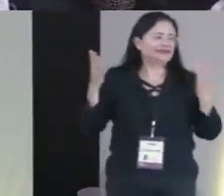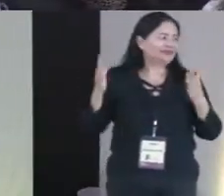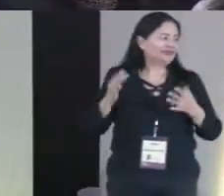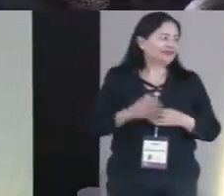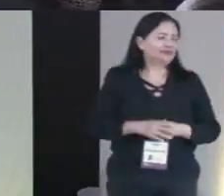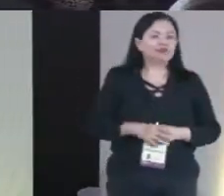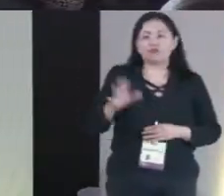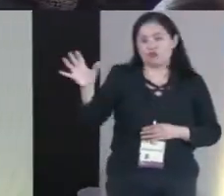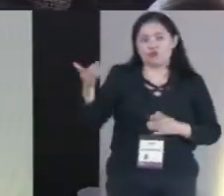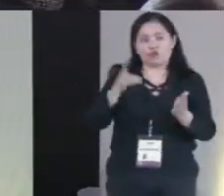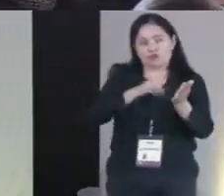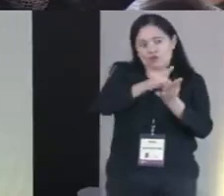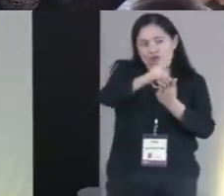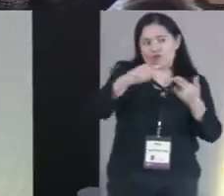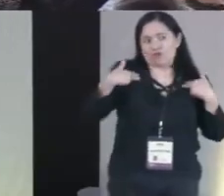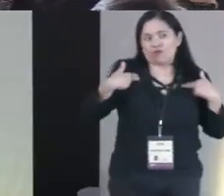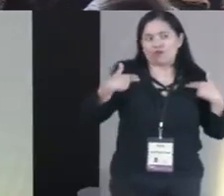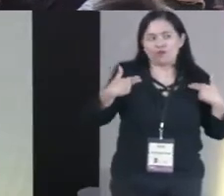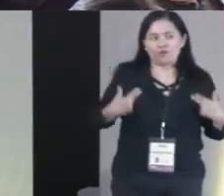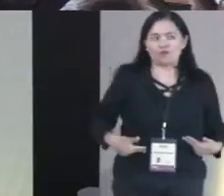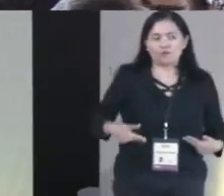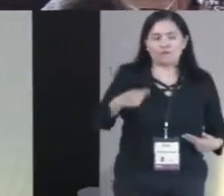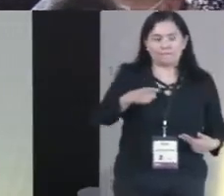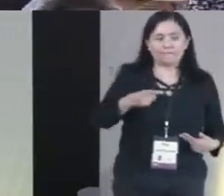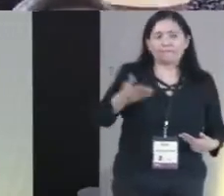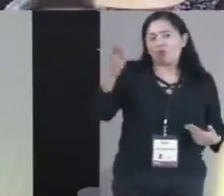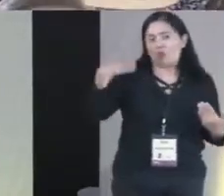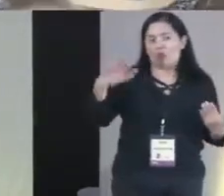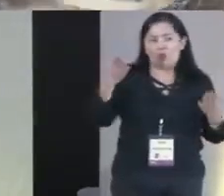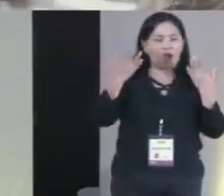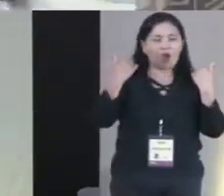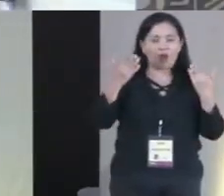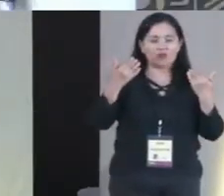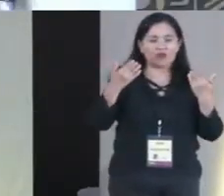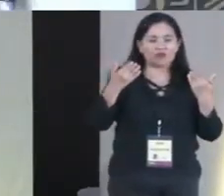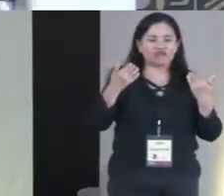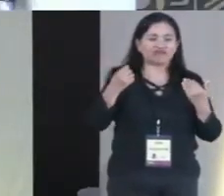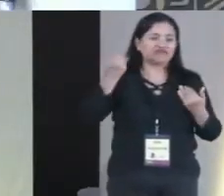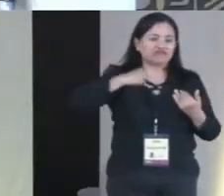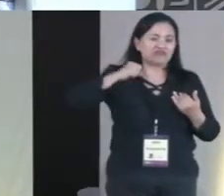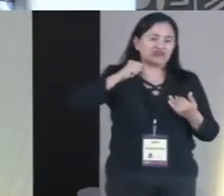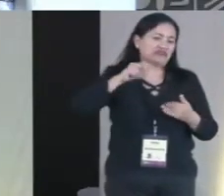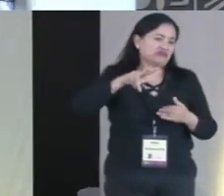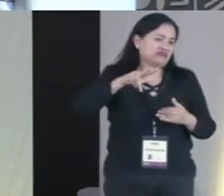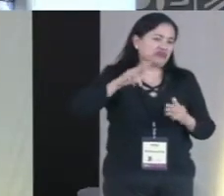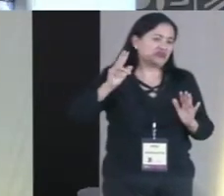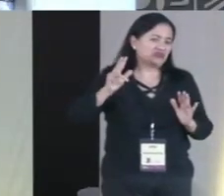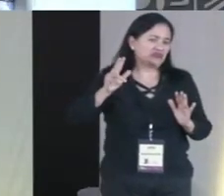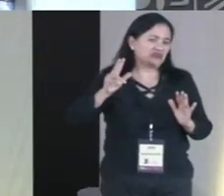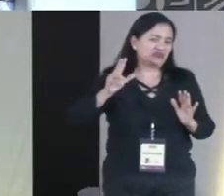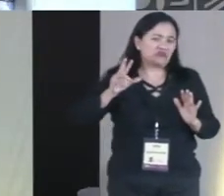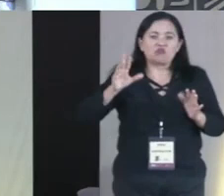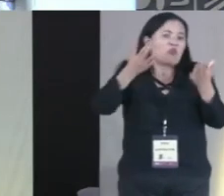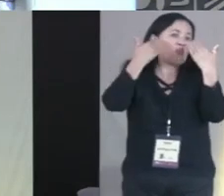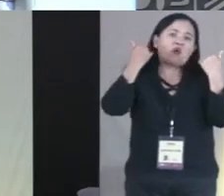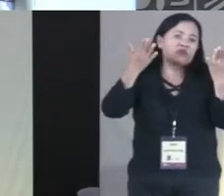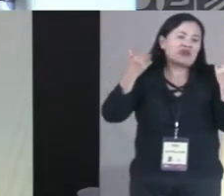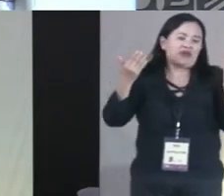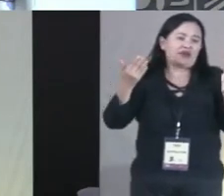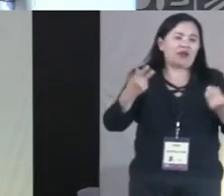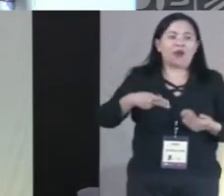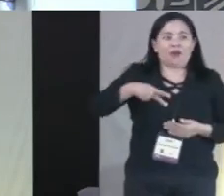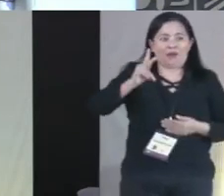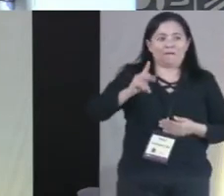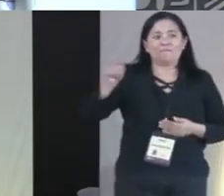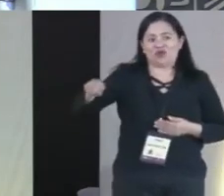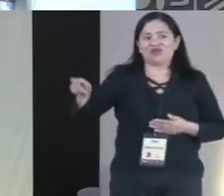Los derechos humanos son un invento del siglo XVIII. Yo no lo estoy acusando de violar derechos humanos, pues ni había en su época. Pero